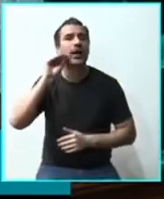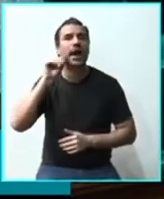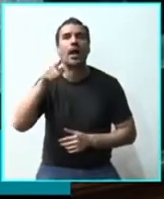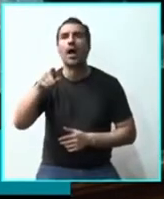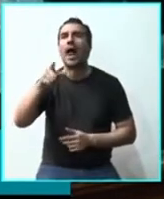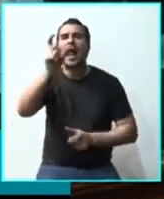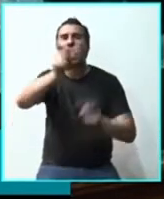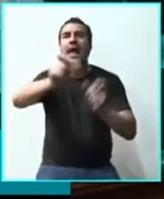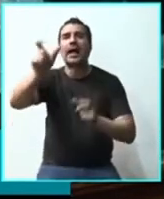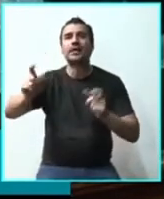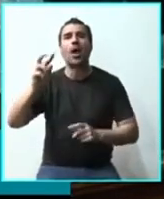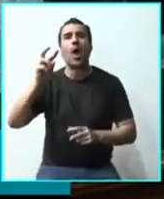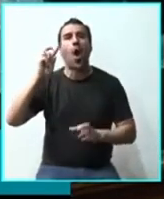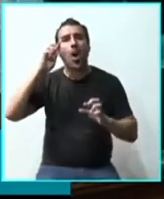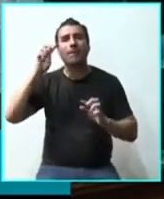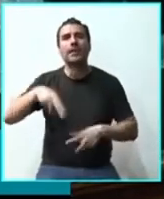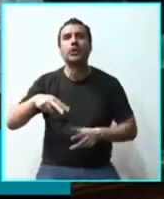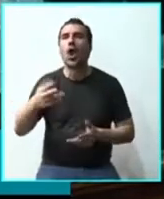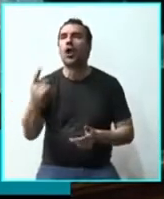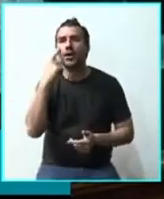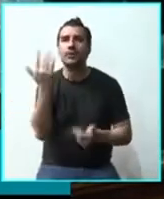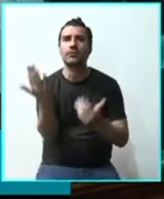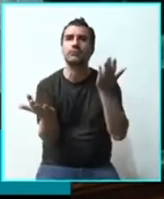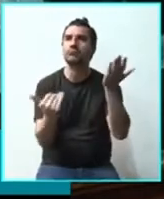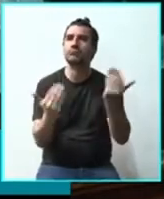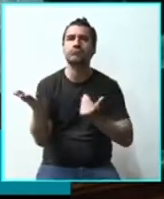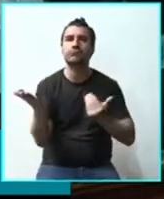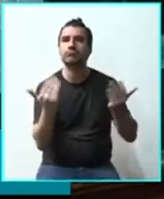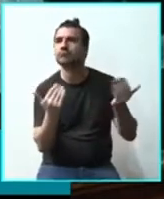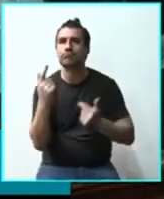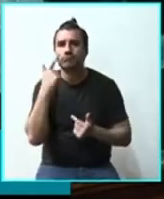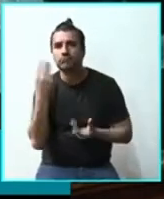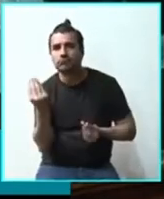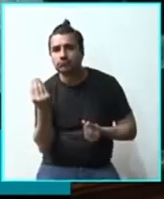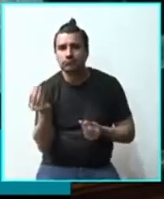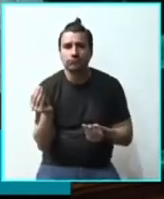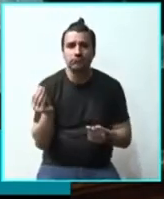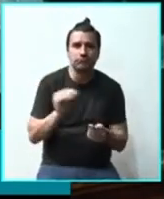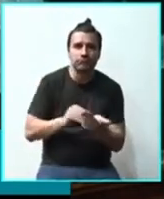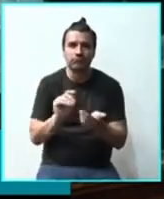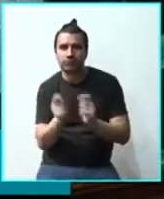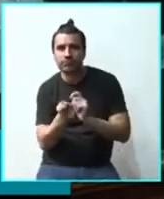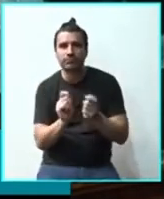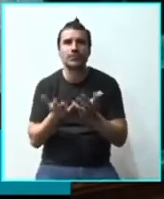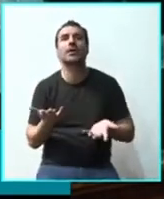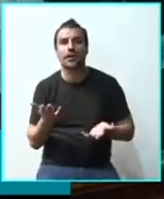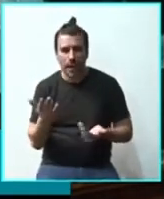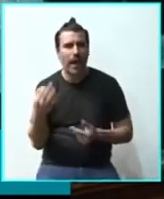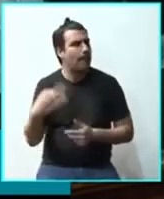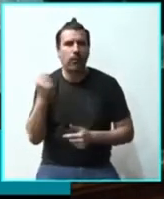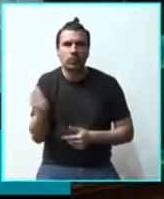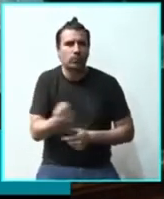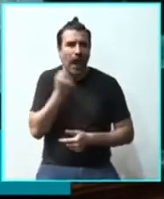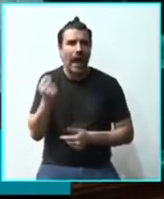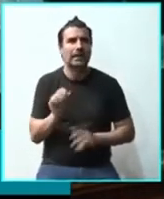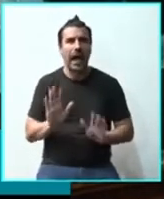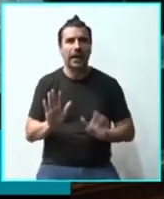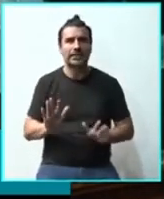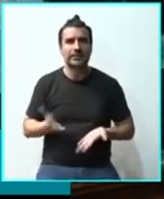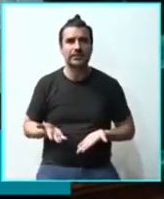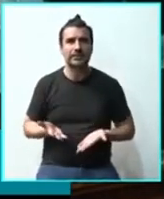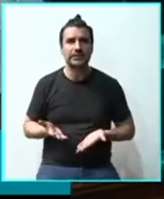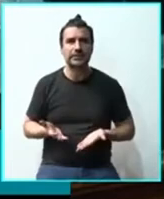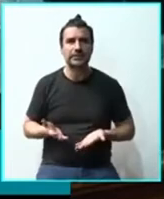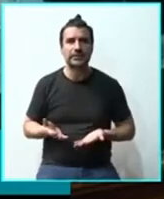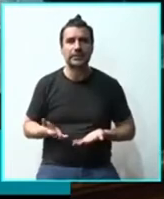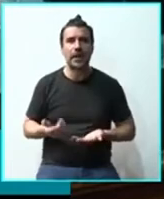opinión especializada y nosotros precisamos esa opinión especializada. Lo cierto es que como hubo un desacuerdo